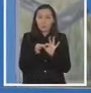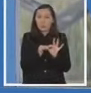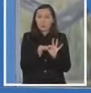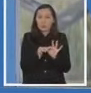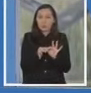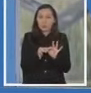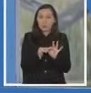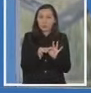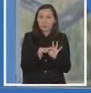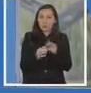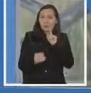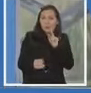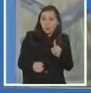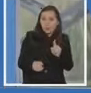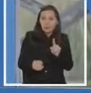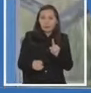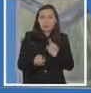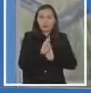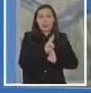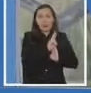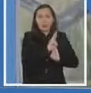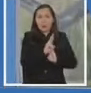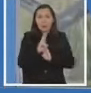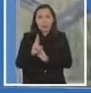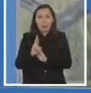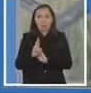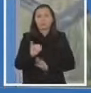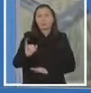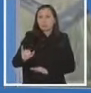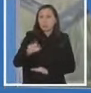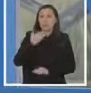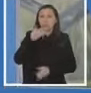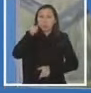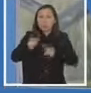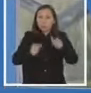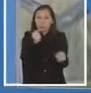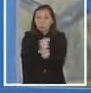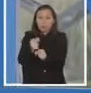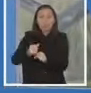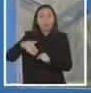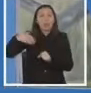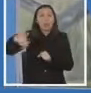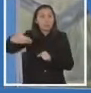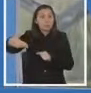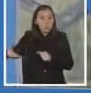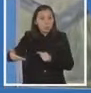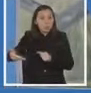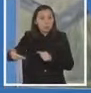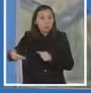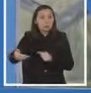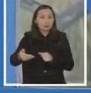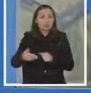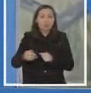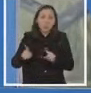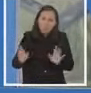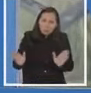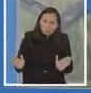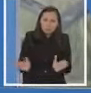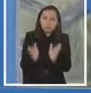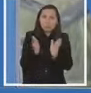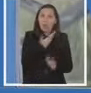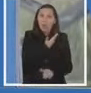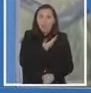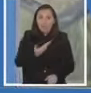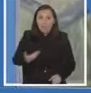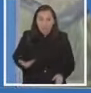la unión entre los representantes y los trabajadores, y posteriormente, con el impulso que le dimos durante